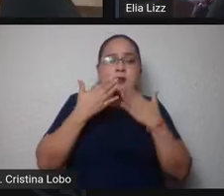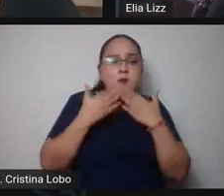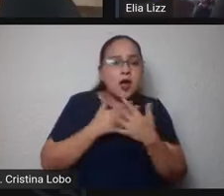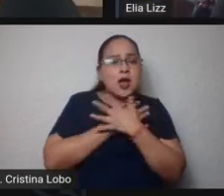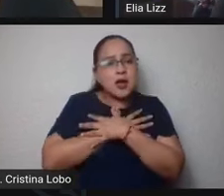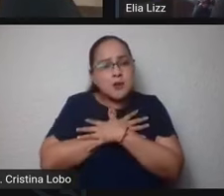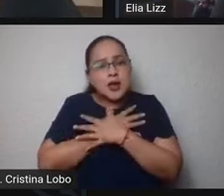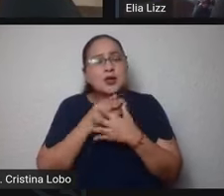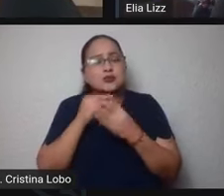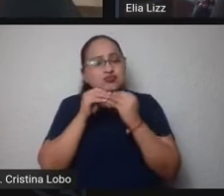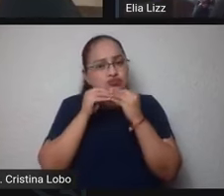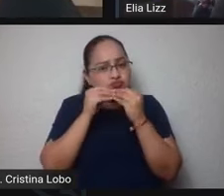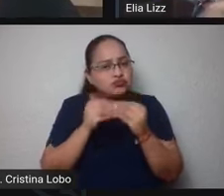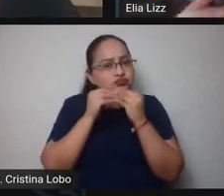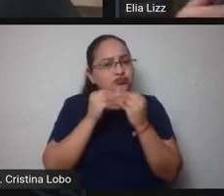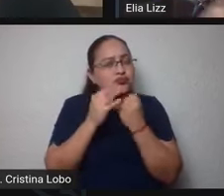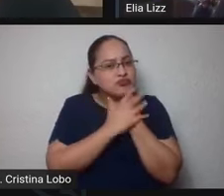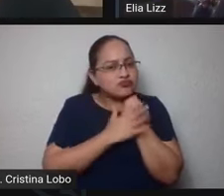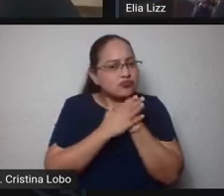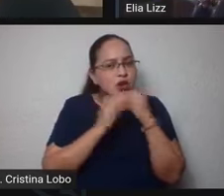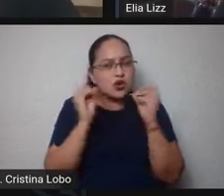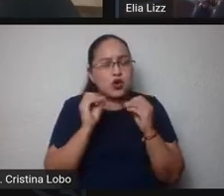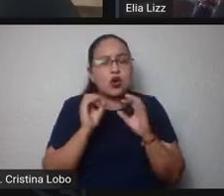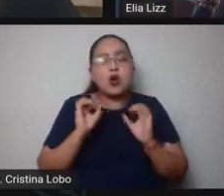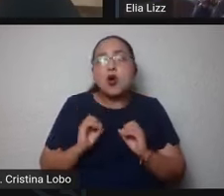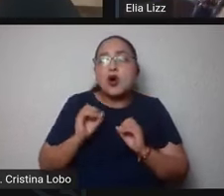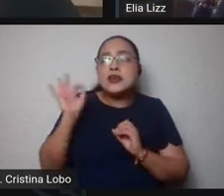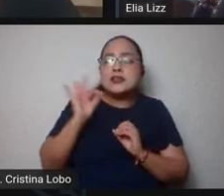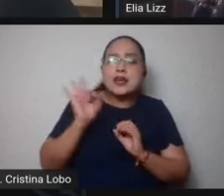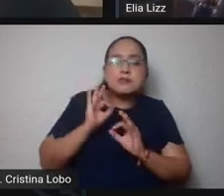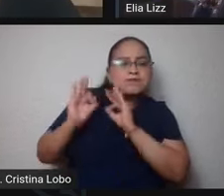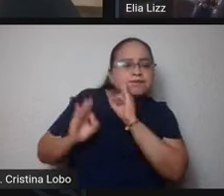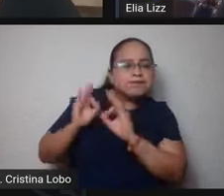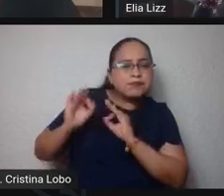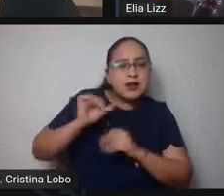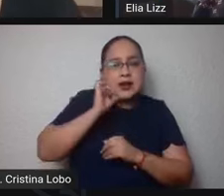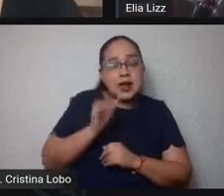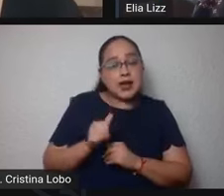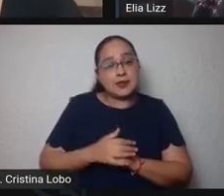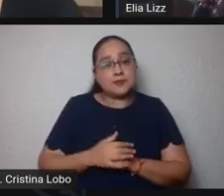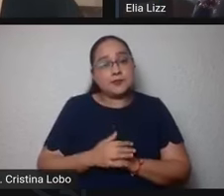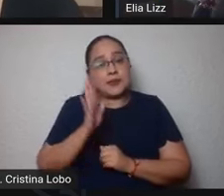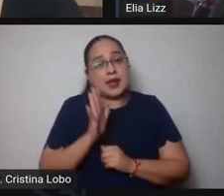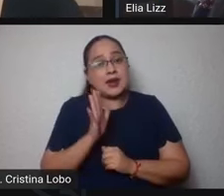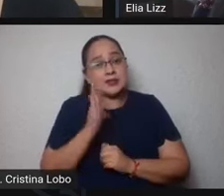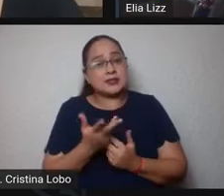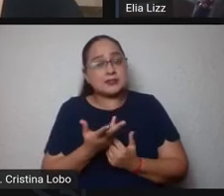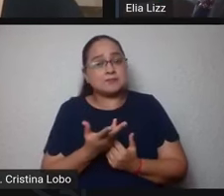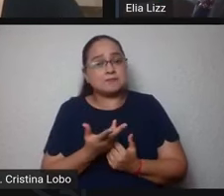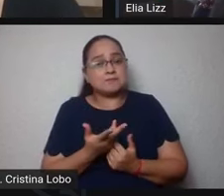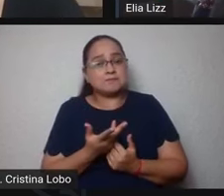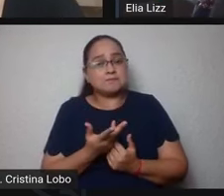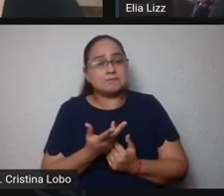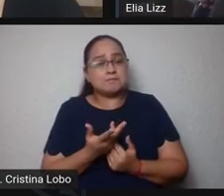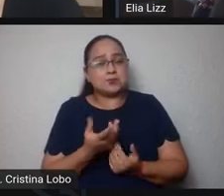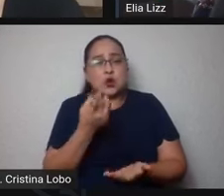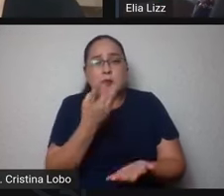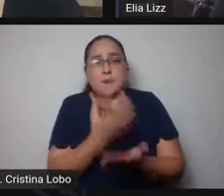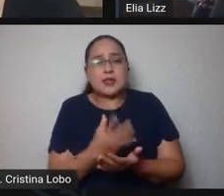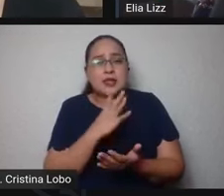una conquista, se ha perdido esta situación en la que se ha llevado una relación meramente